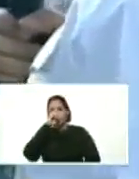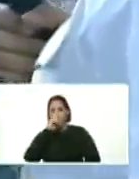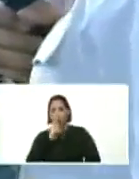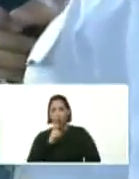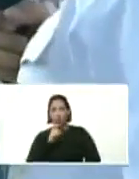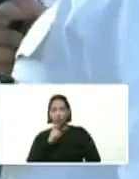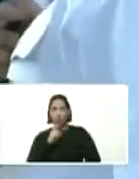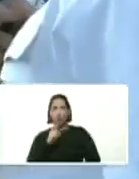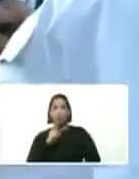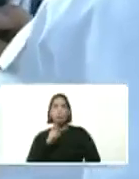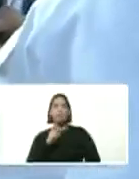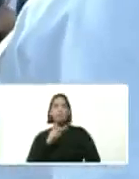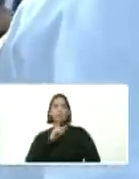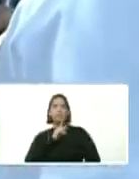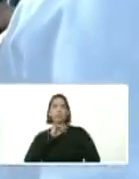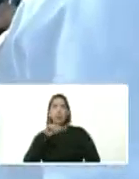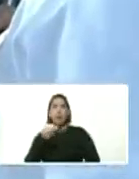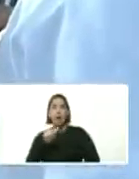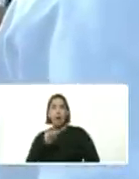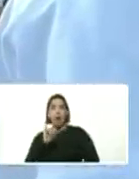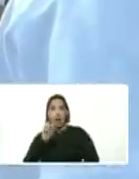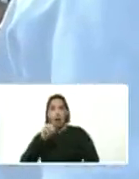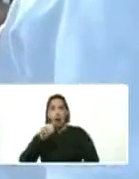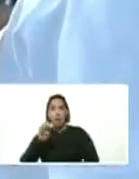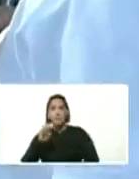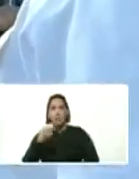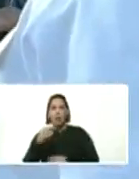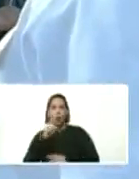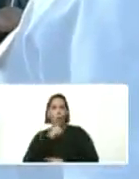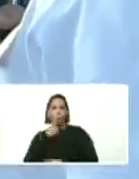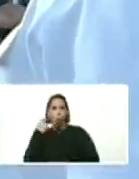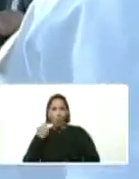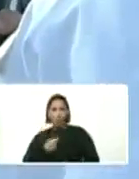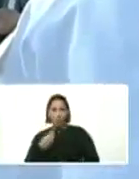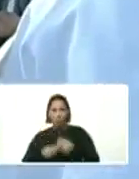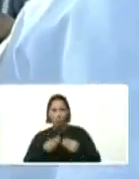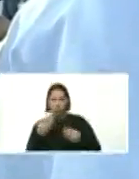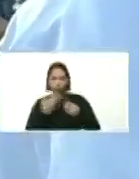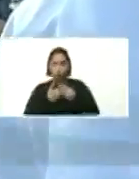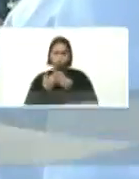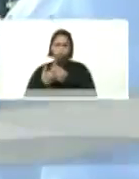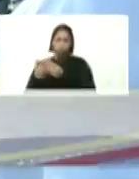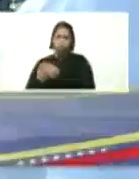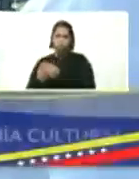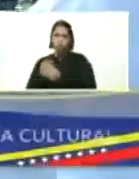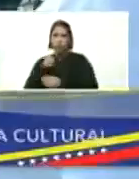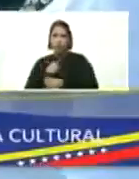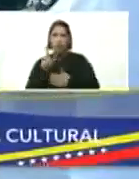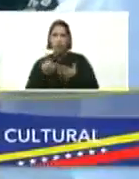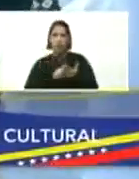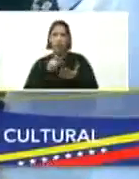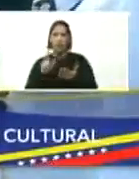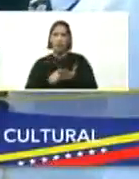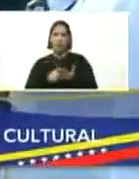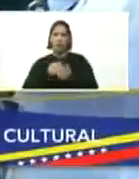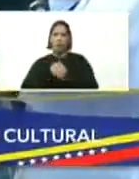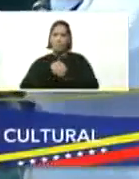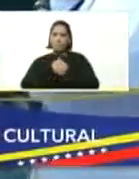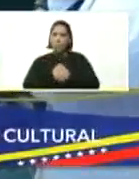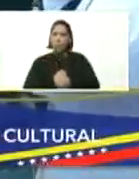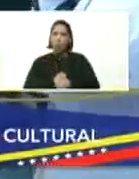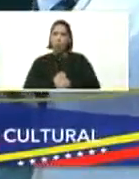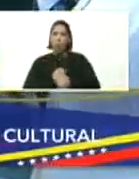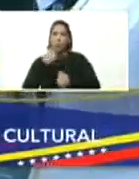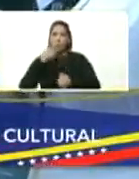Jaime Quesada, pero el epílogo lo hace Laura Antillano. Es un libro realmente de amor y